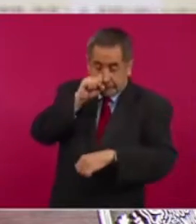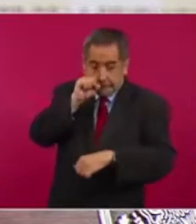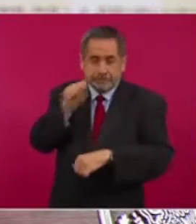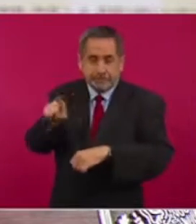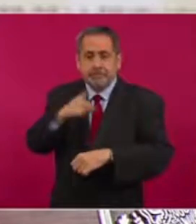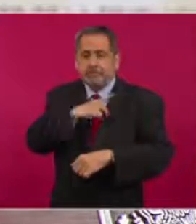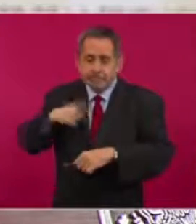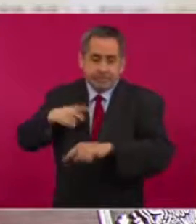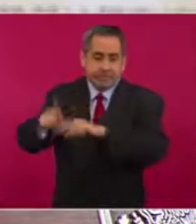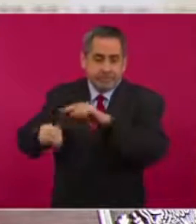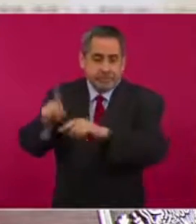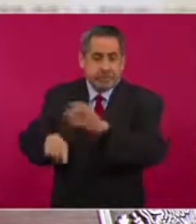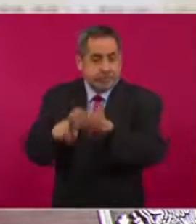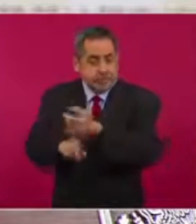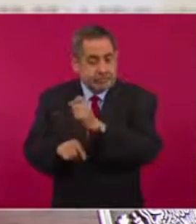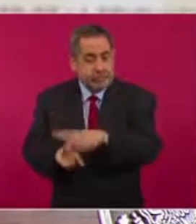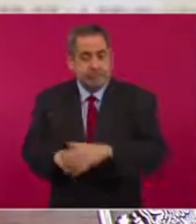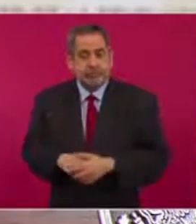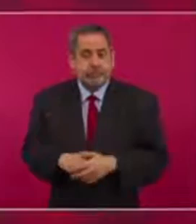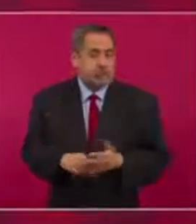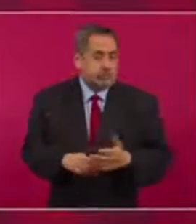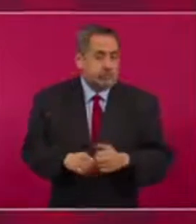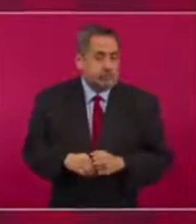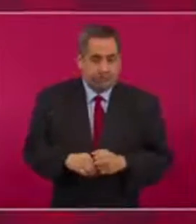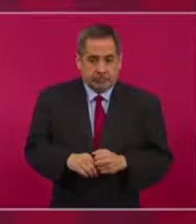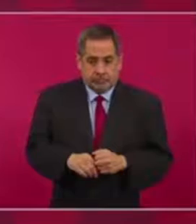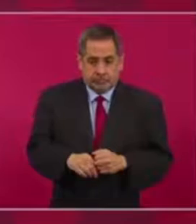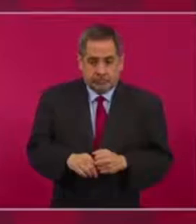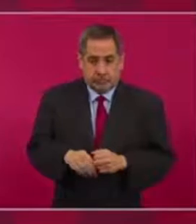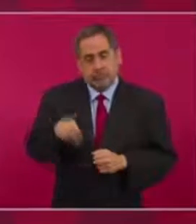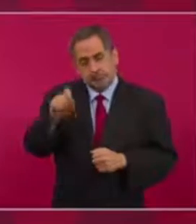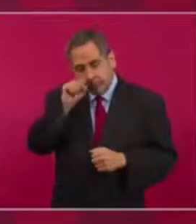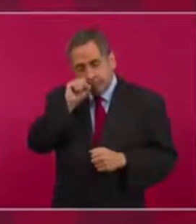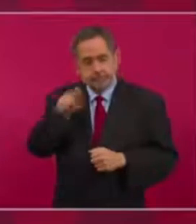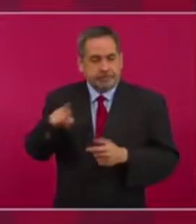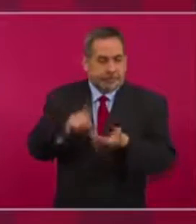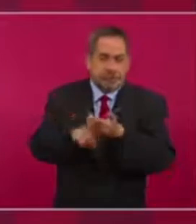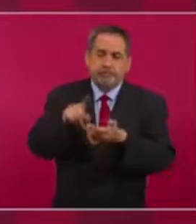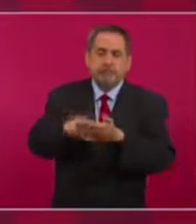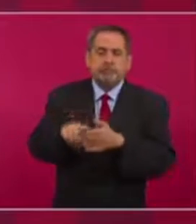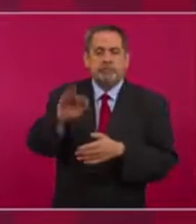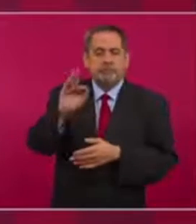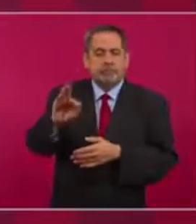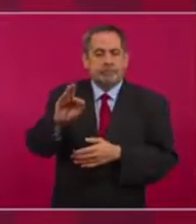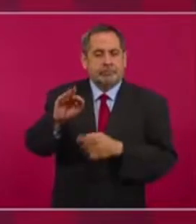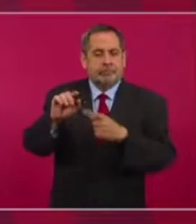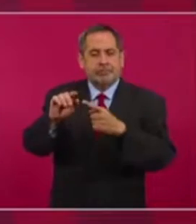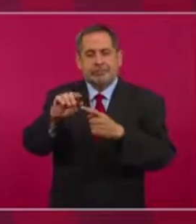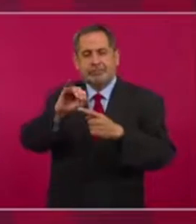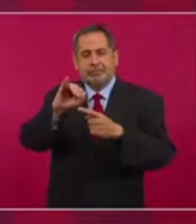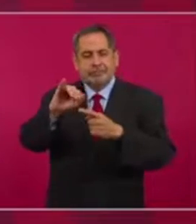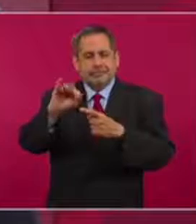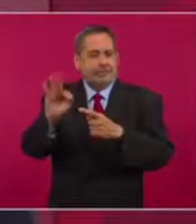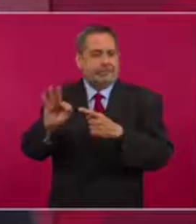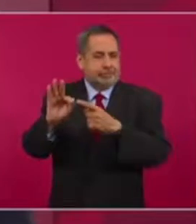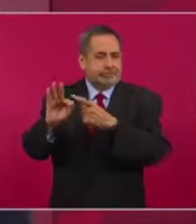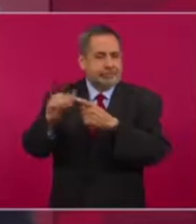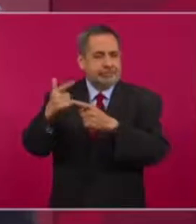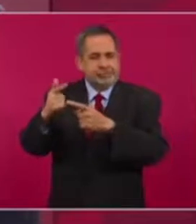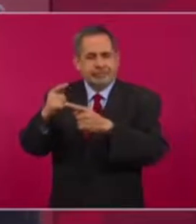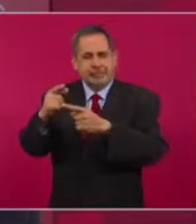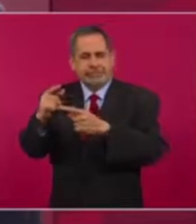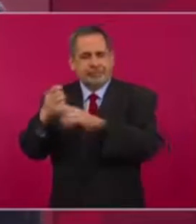Y la Fiscalía. Y el caso de la Fiscalía. O las fiscalías. Las